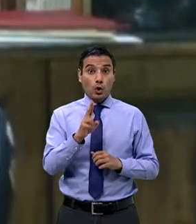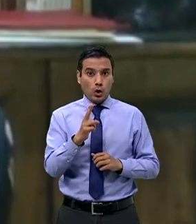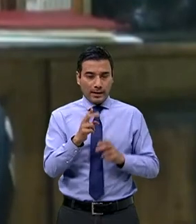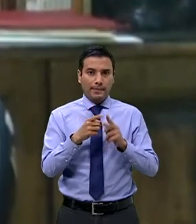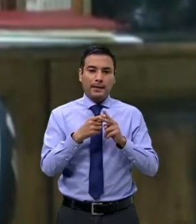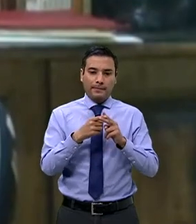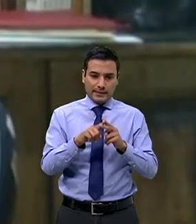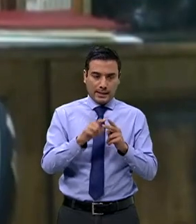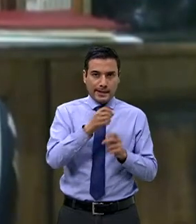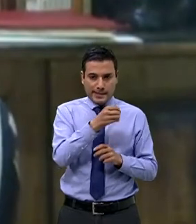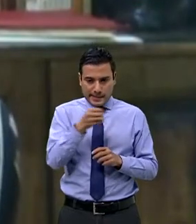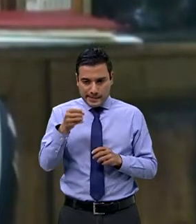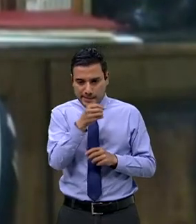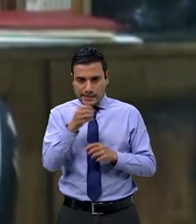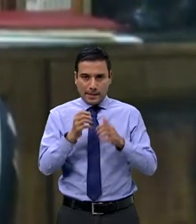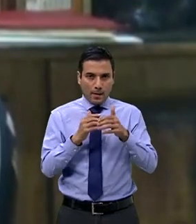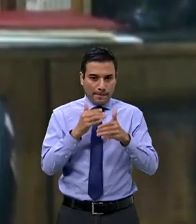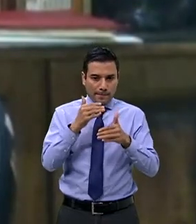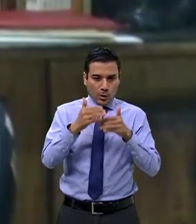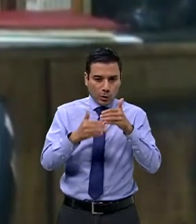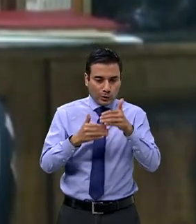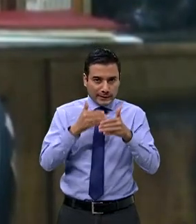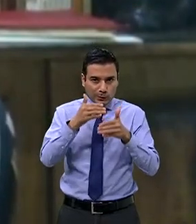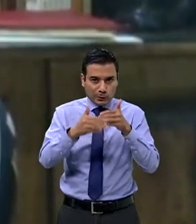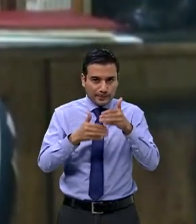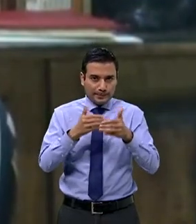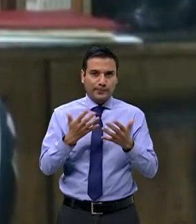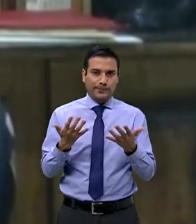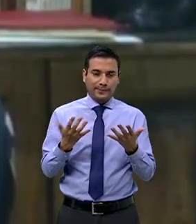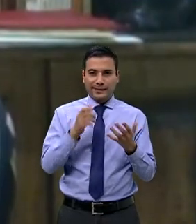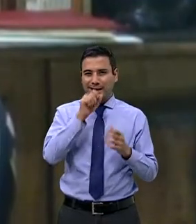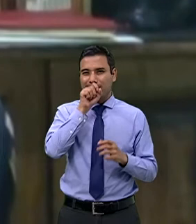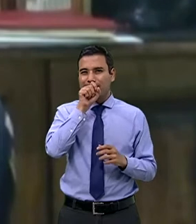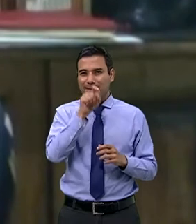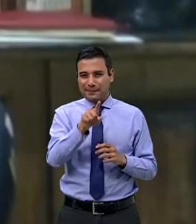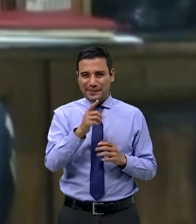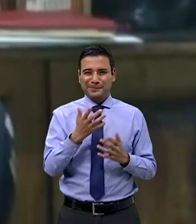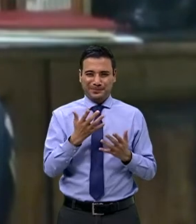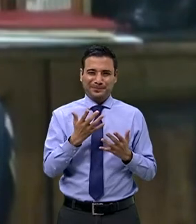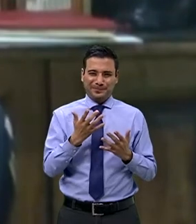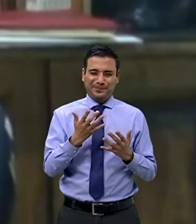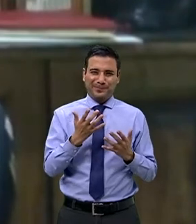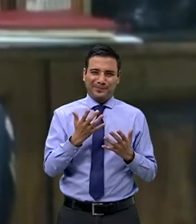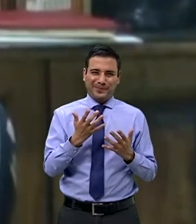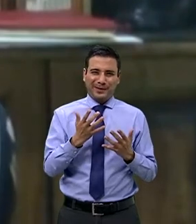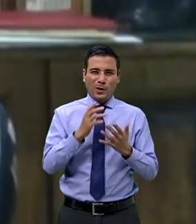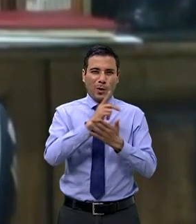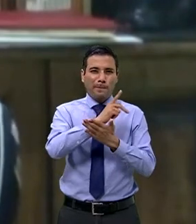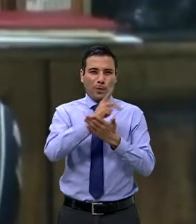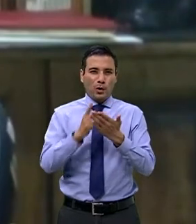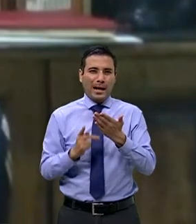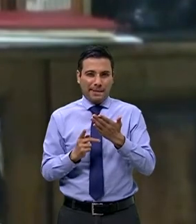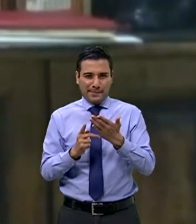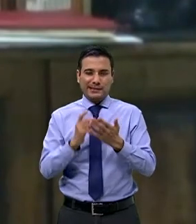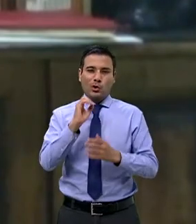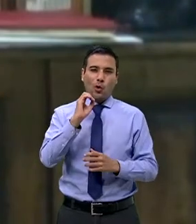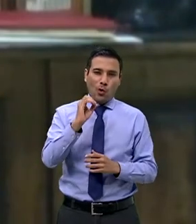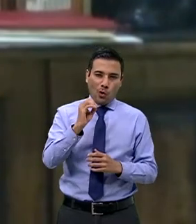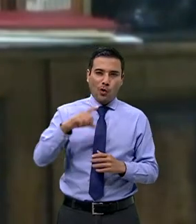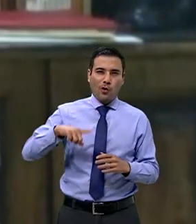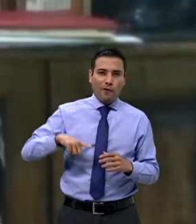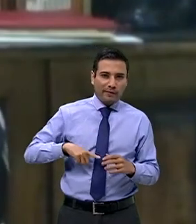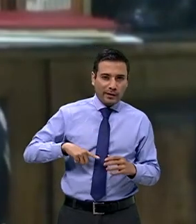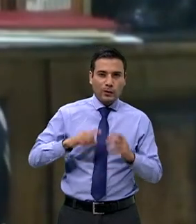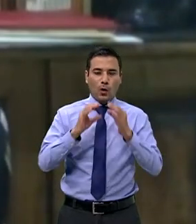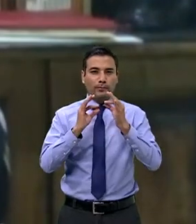este proceso con el tema de que bueno se prohibía también la difusión de distintos programas digamos o propaganda gubernamental